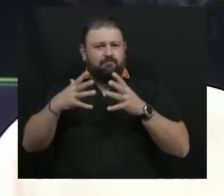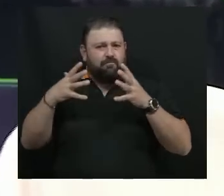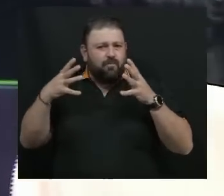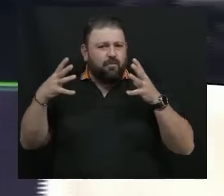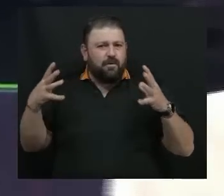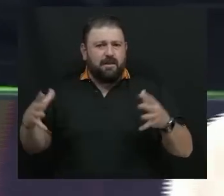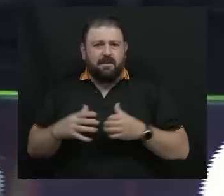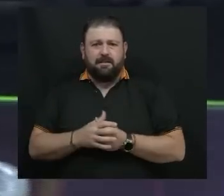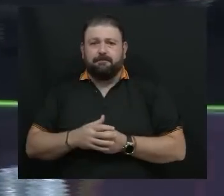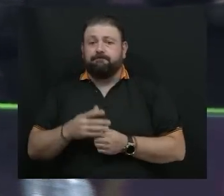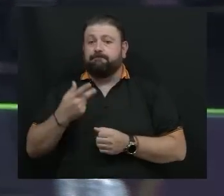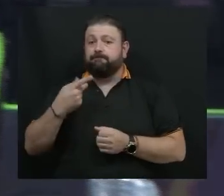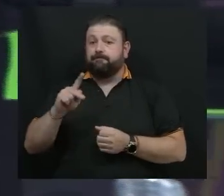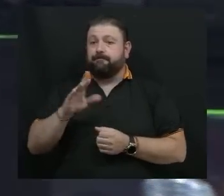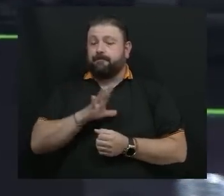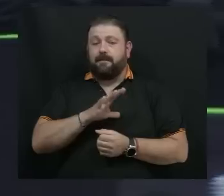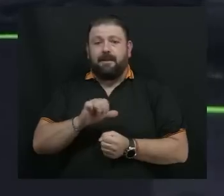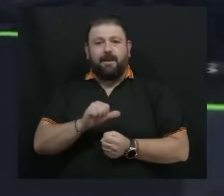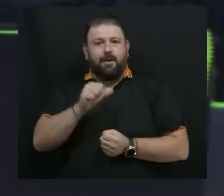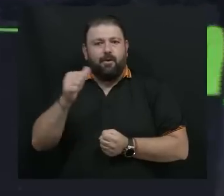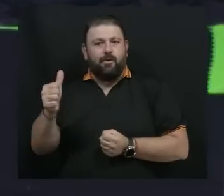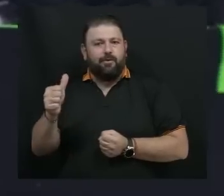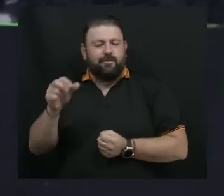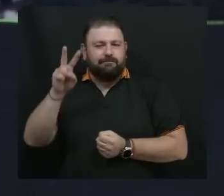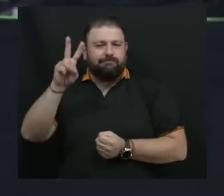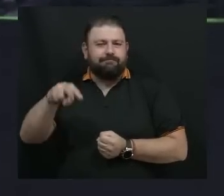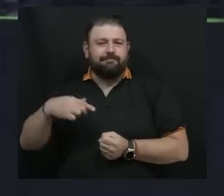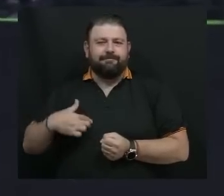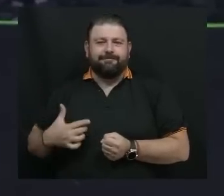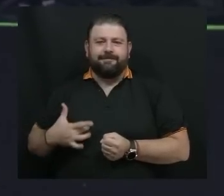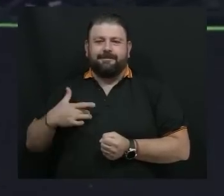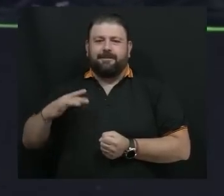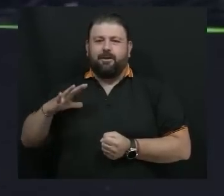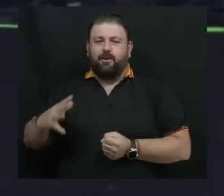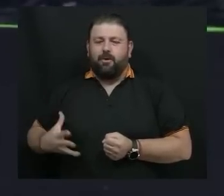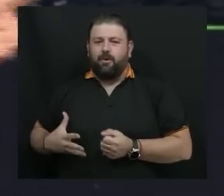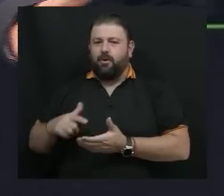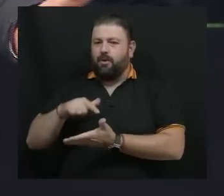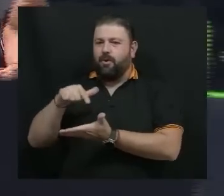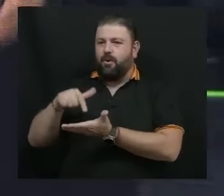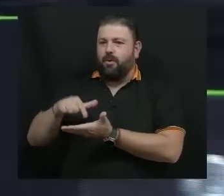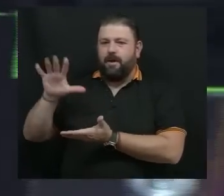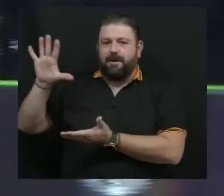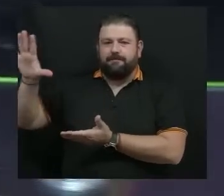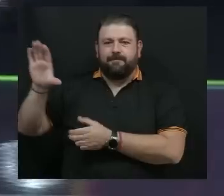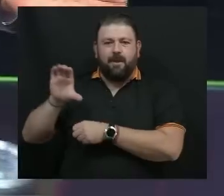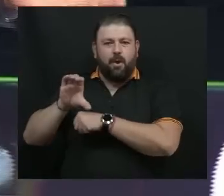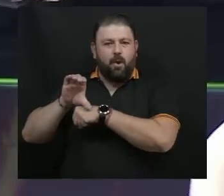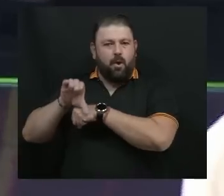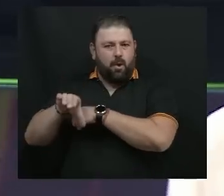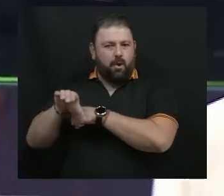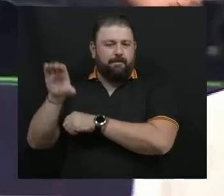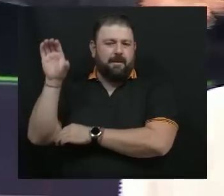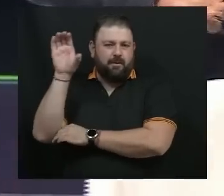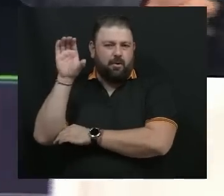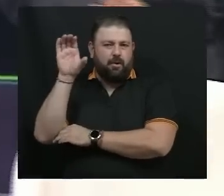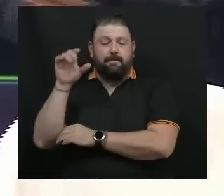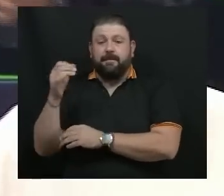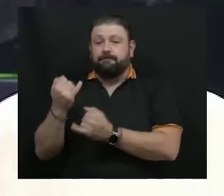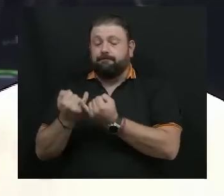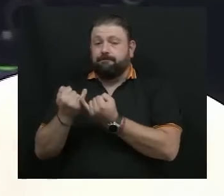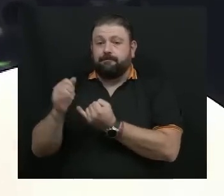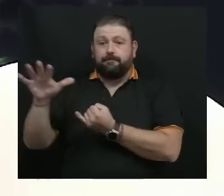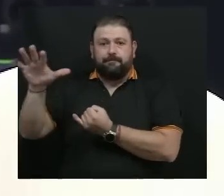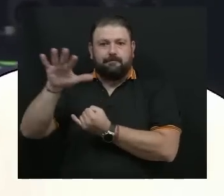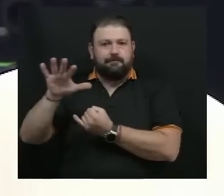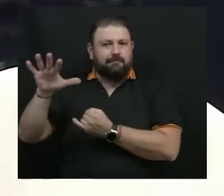la otra planta orgullosamente en nuestro país, en Colombia, muy cerca de mi ciudad, realmente está a 30 minutos de mi casa la planta de producción.